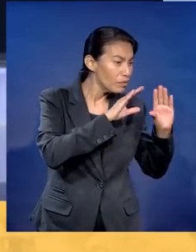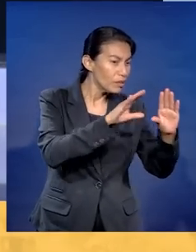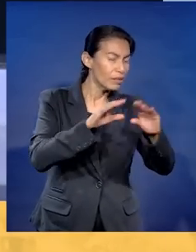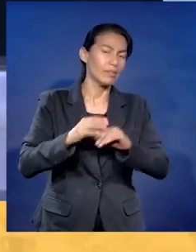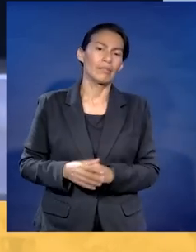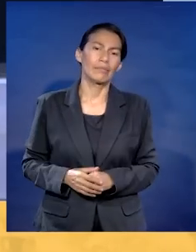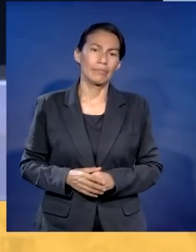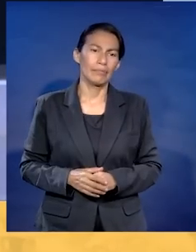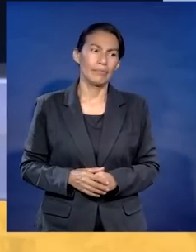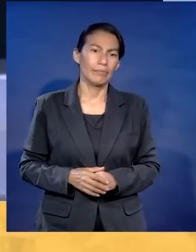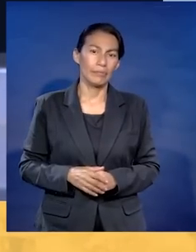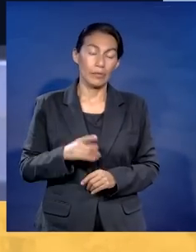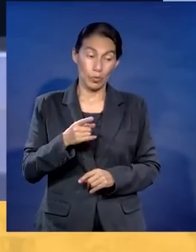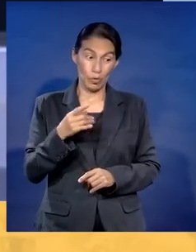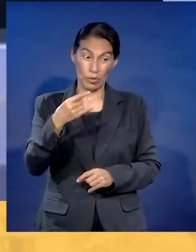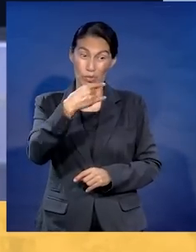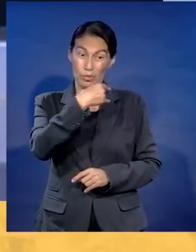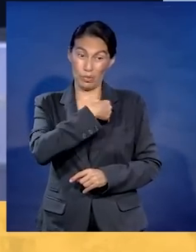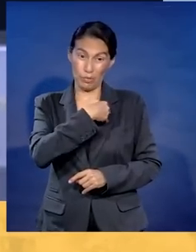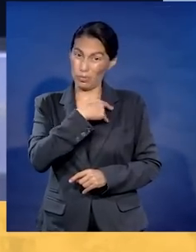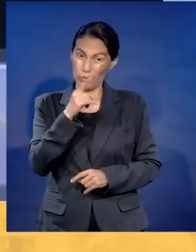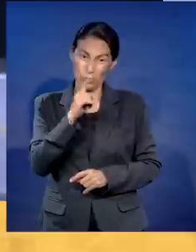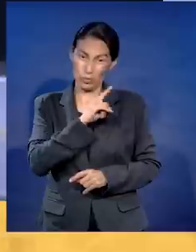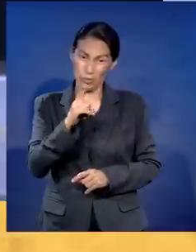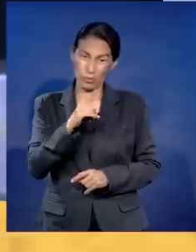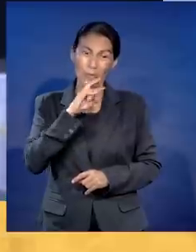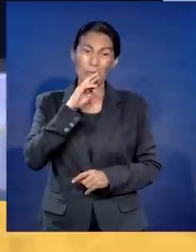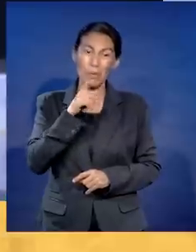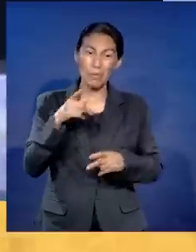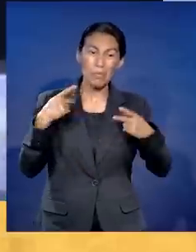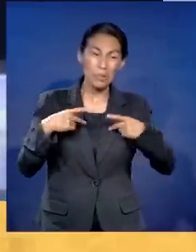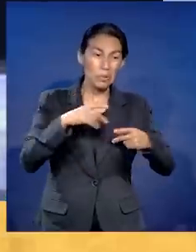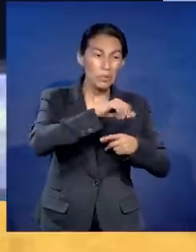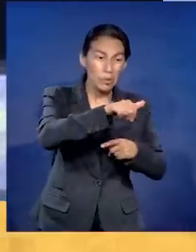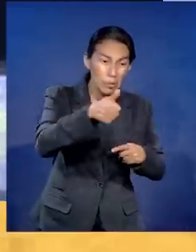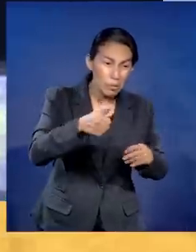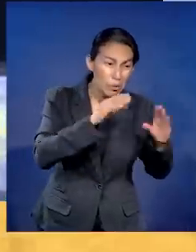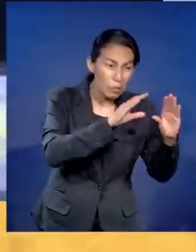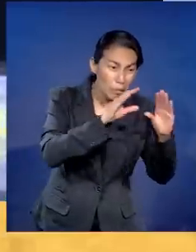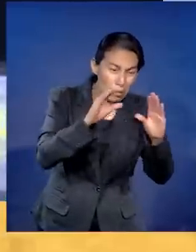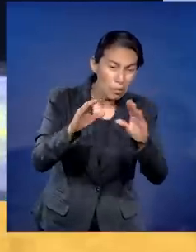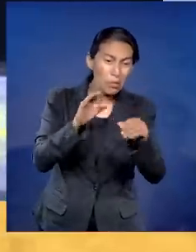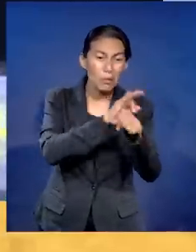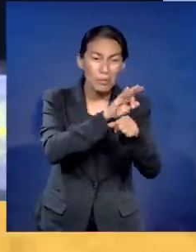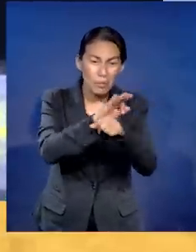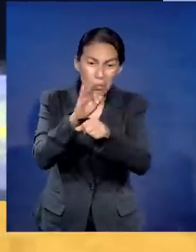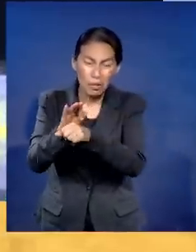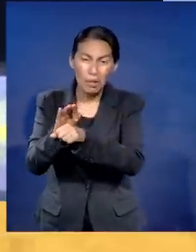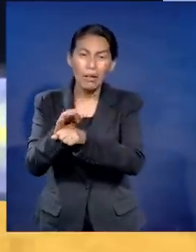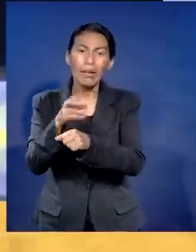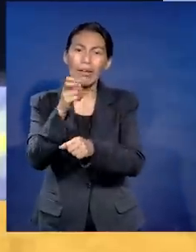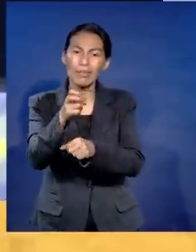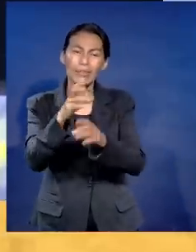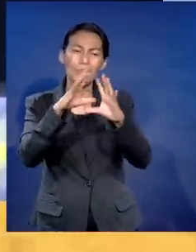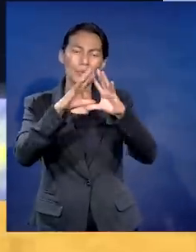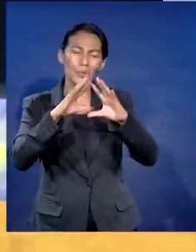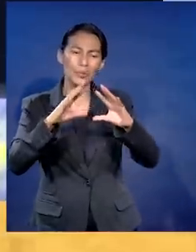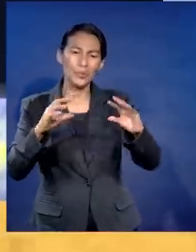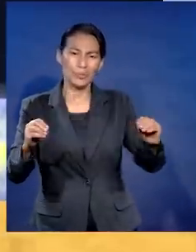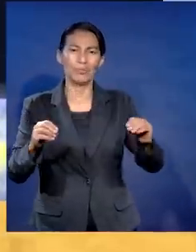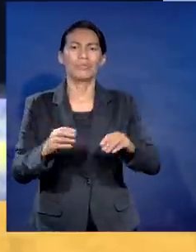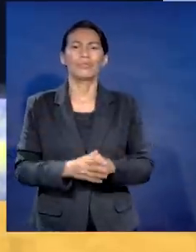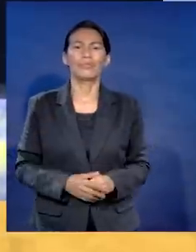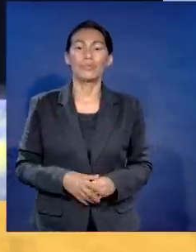Pedro, libérate del egoísmo y atiende a mis corderos. Esa es la forma en que serás